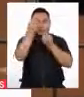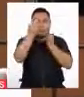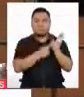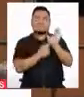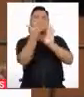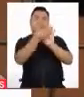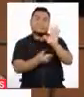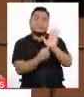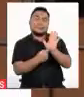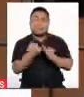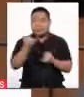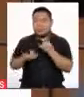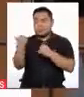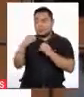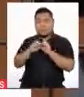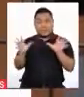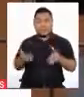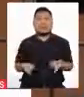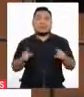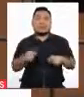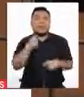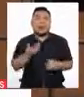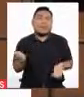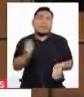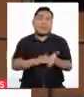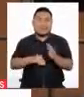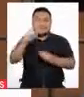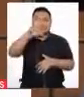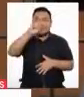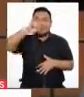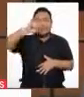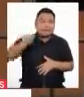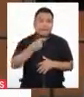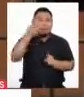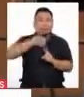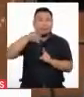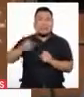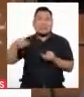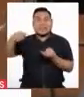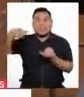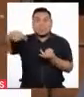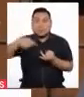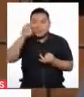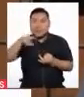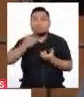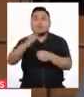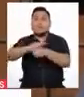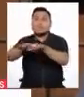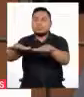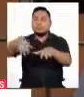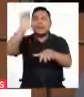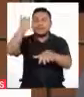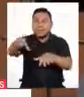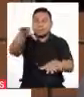veces, en los últimos días, al haber hecho más de 30 mil pruebas diarias y buscando los focos donde el